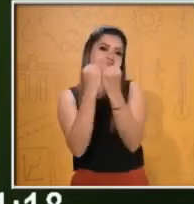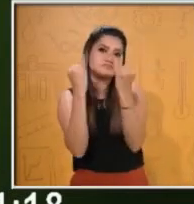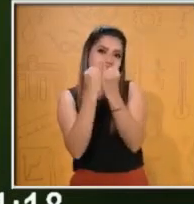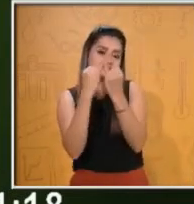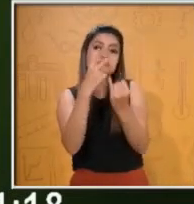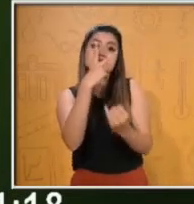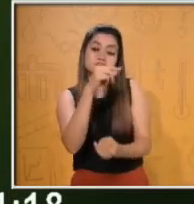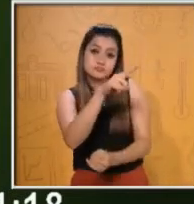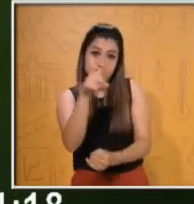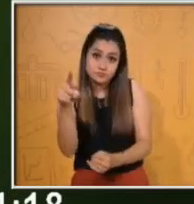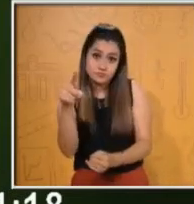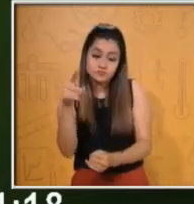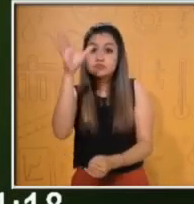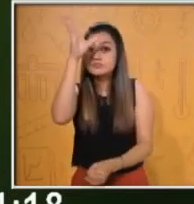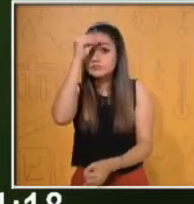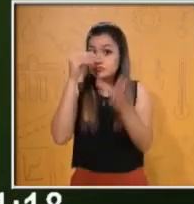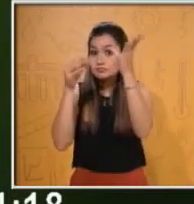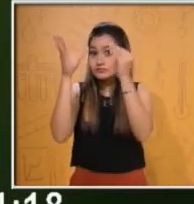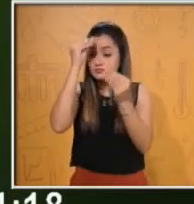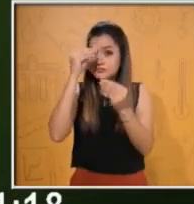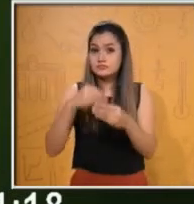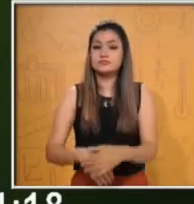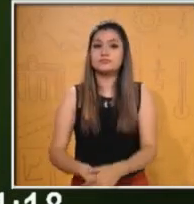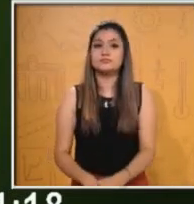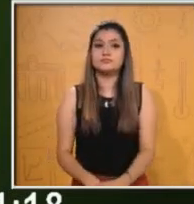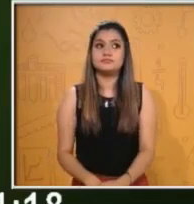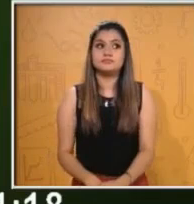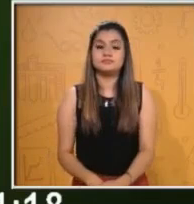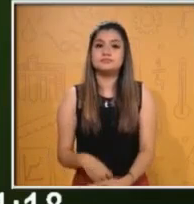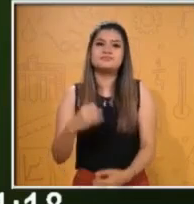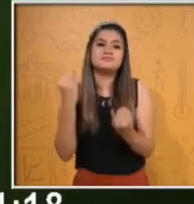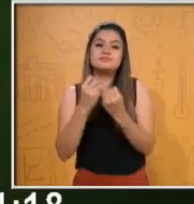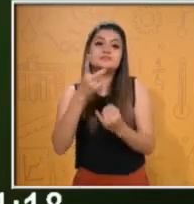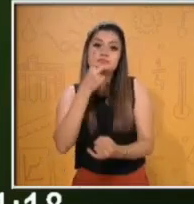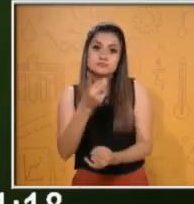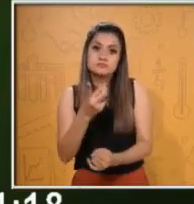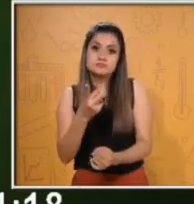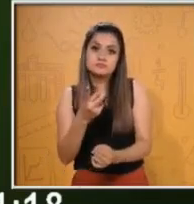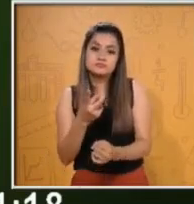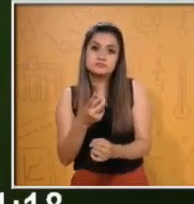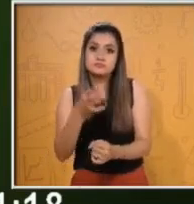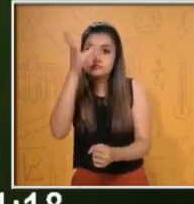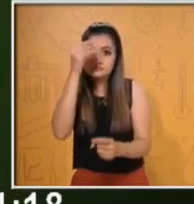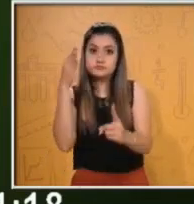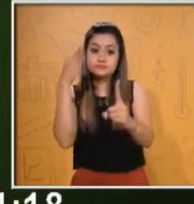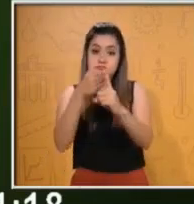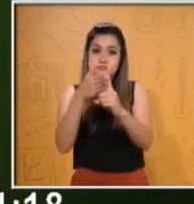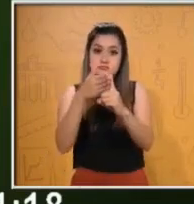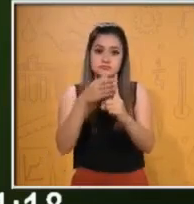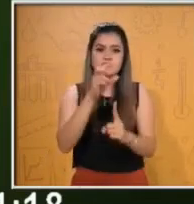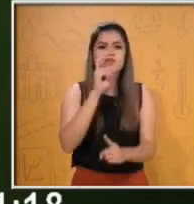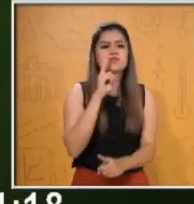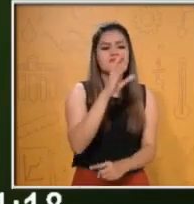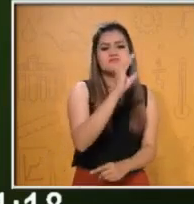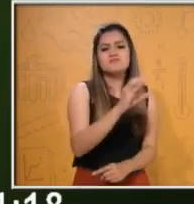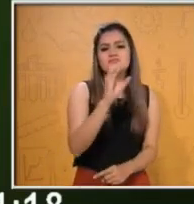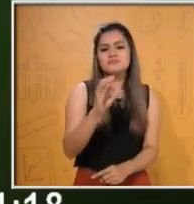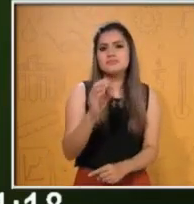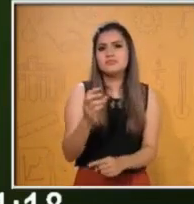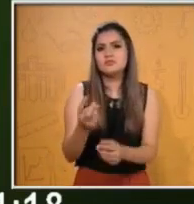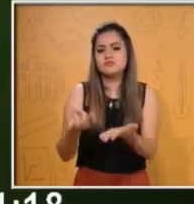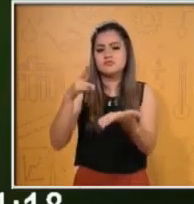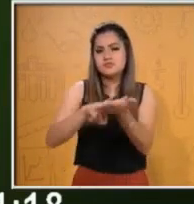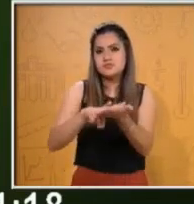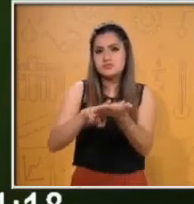ustedes porque van a aprender a que, como lo dice el siguiente aprendizaje, calcular el doble, la mitad,